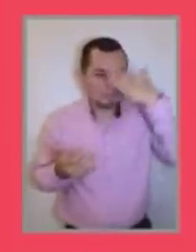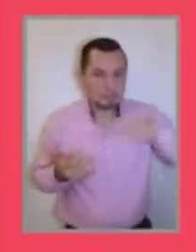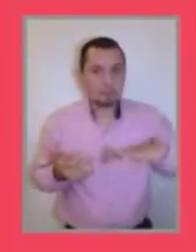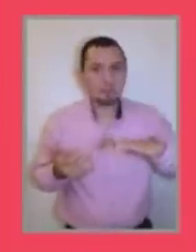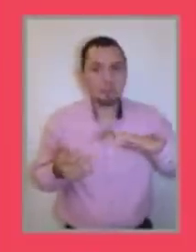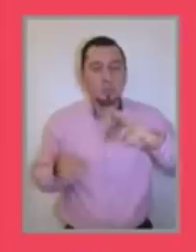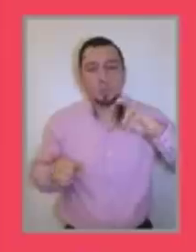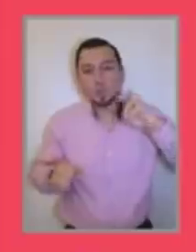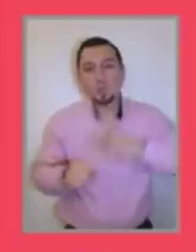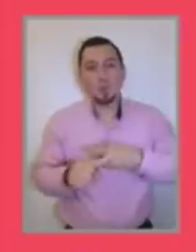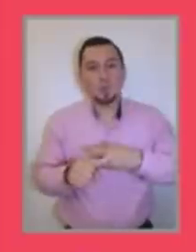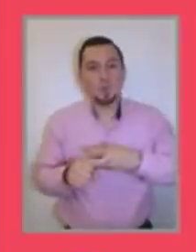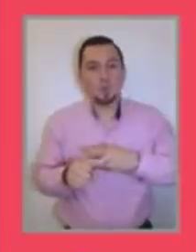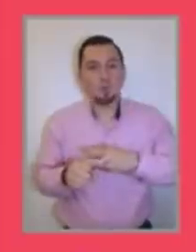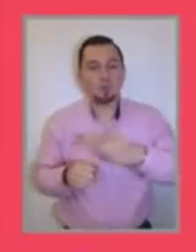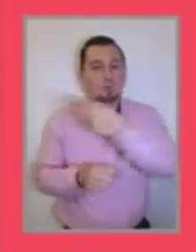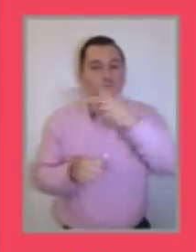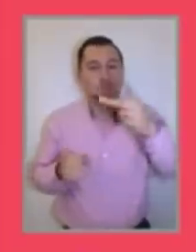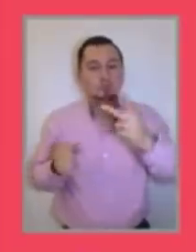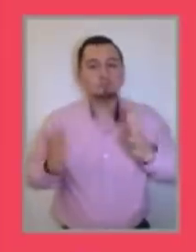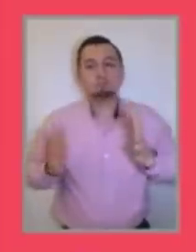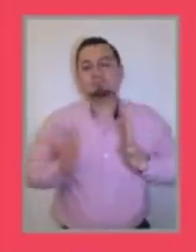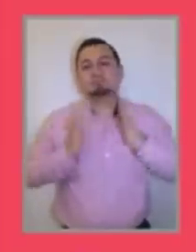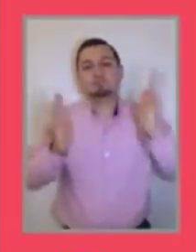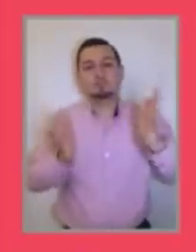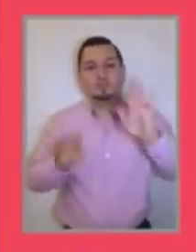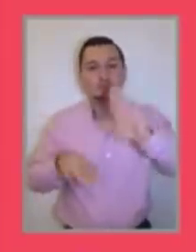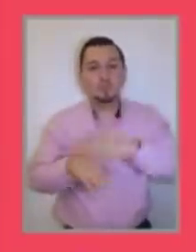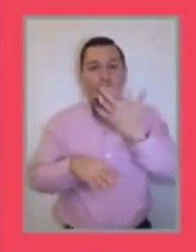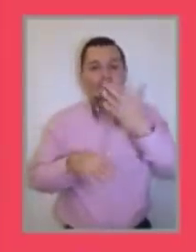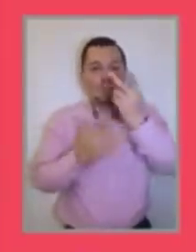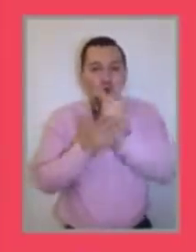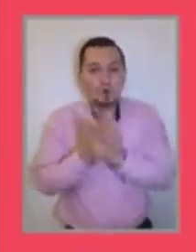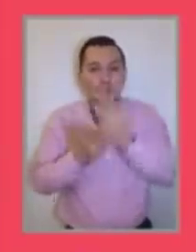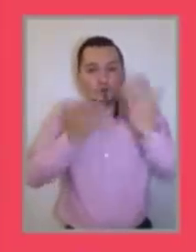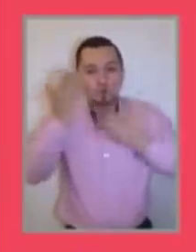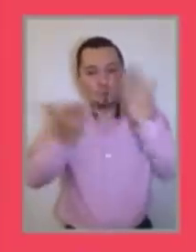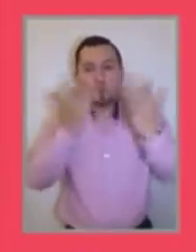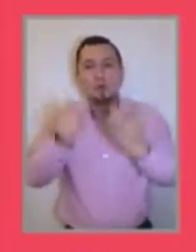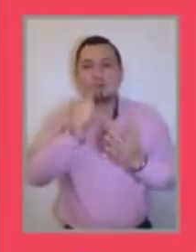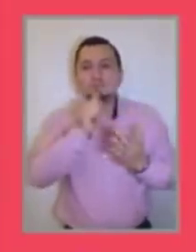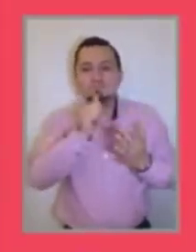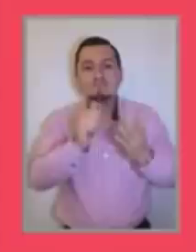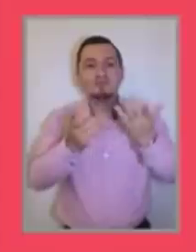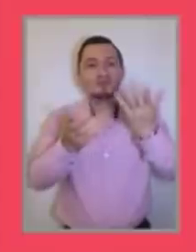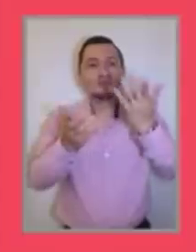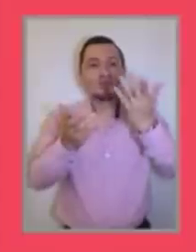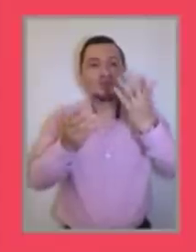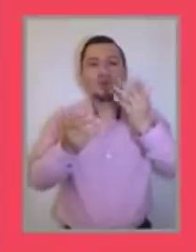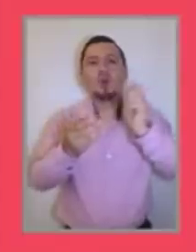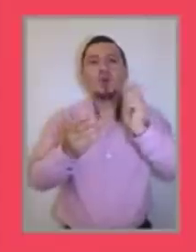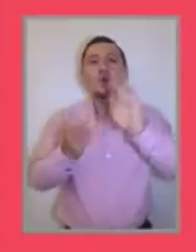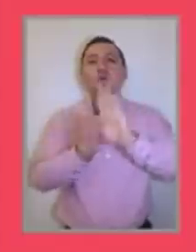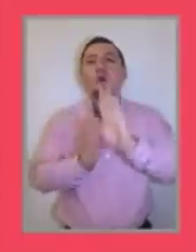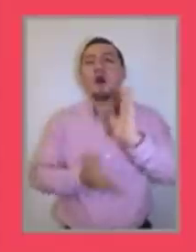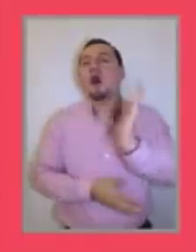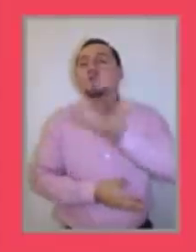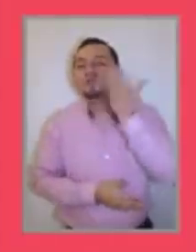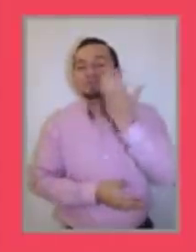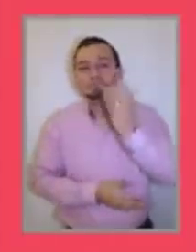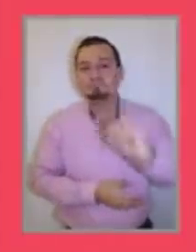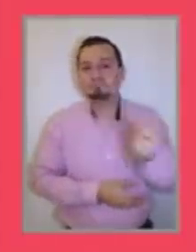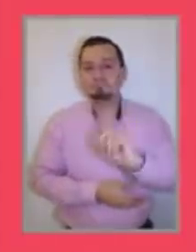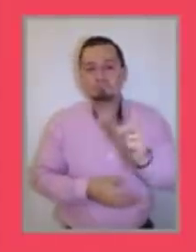golpe, sin duda es una medida que ha lastimado los procesos de aprendizajes y por supuesto que significa un